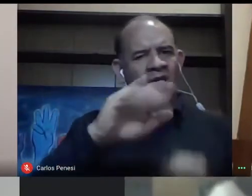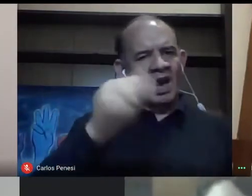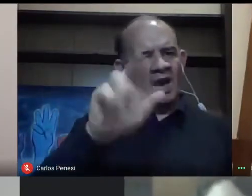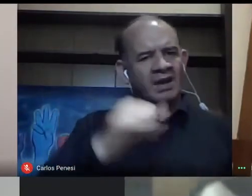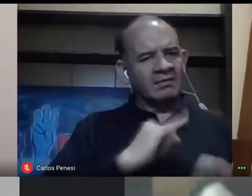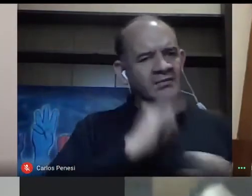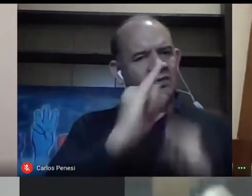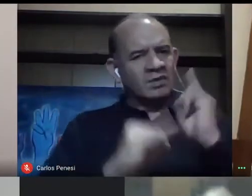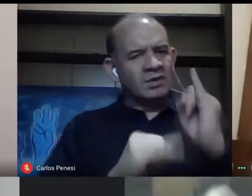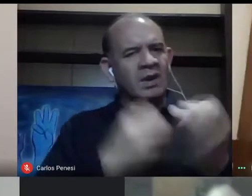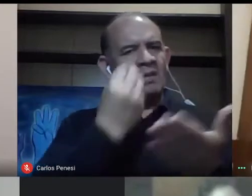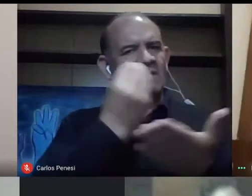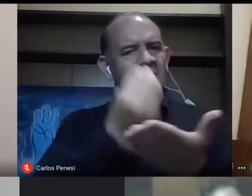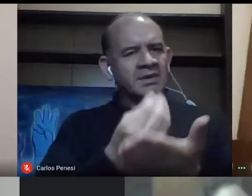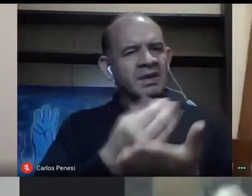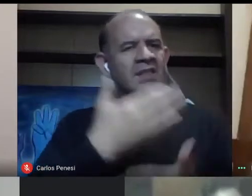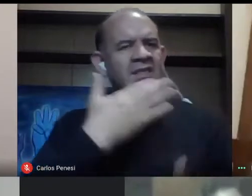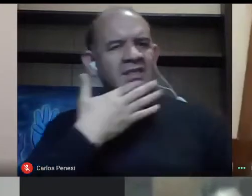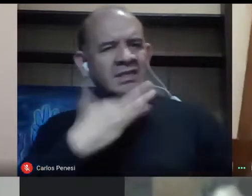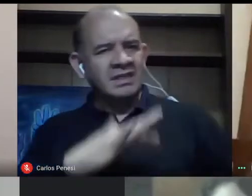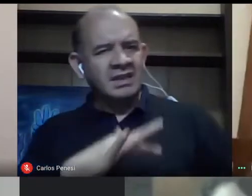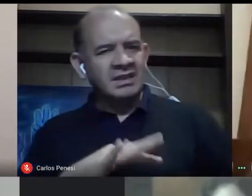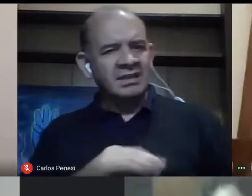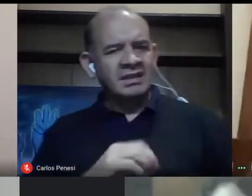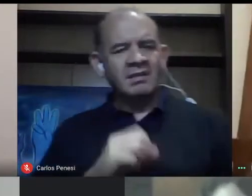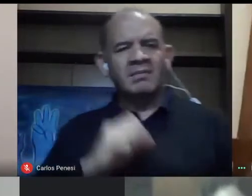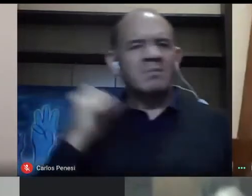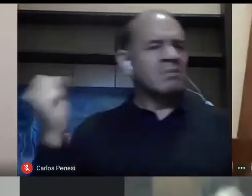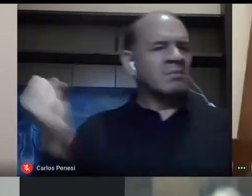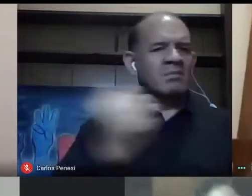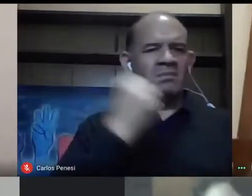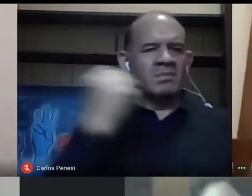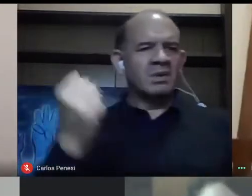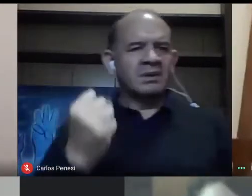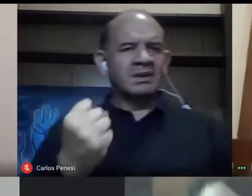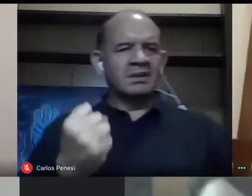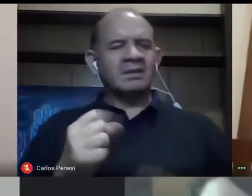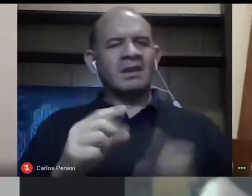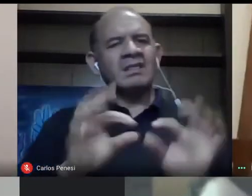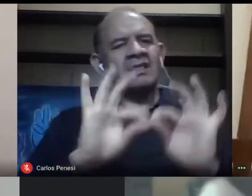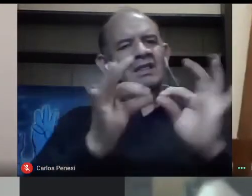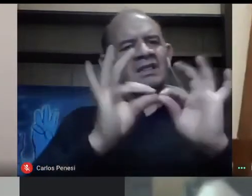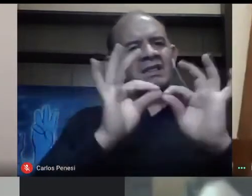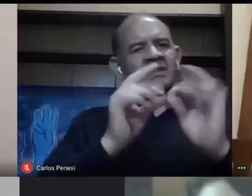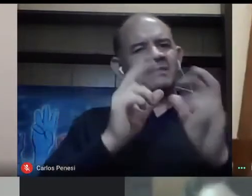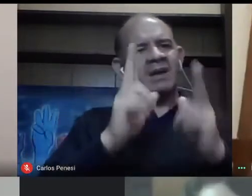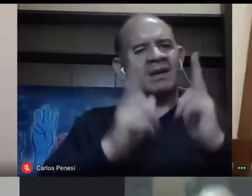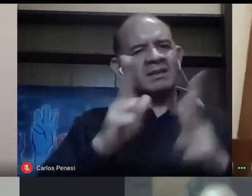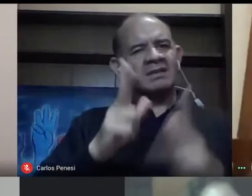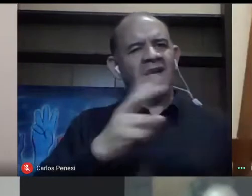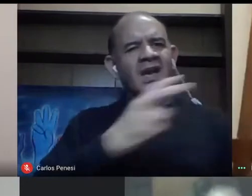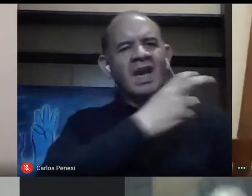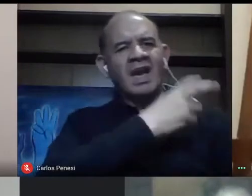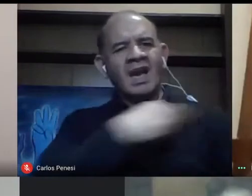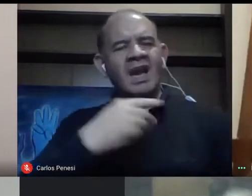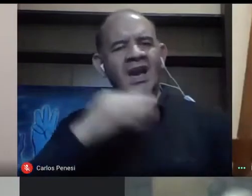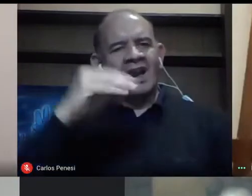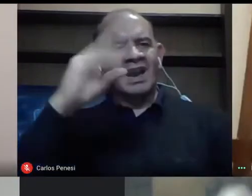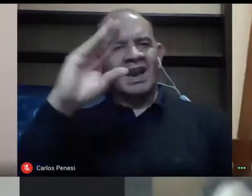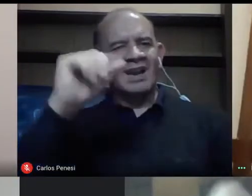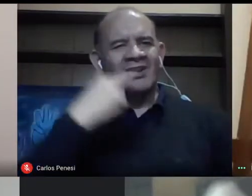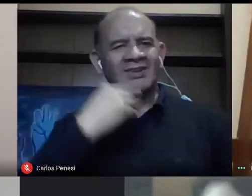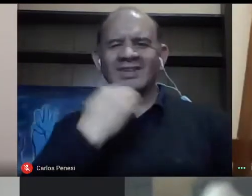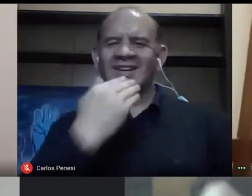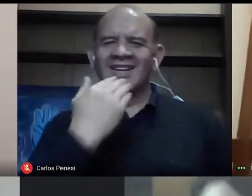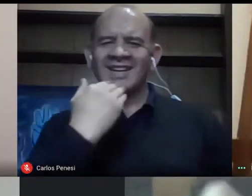presentarlo, para que, bueno, esta presentación sea accesible. Contamos con la interpretación en lengua de señas de Carlos Penesi, así que muchas gracias, Carlos.